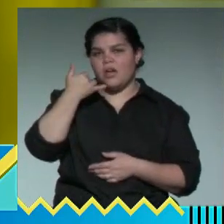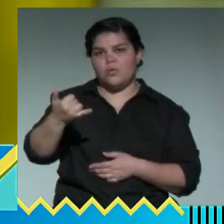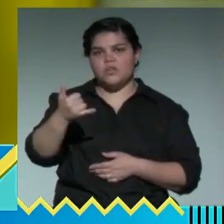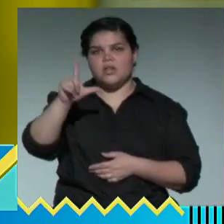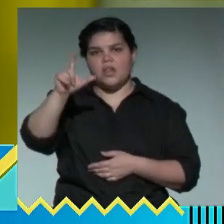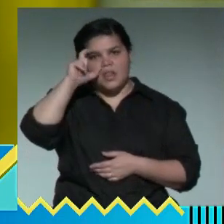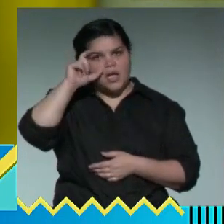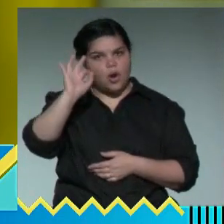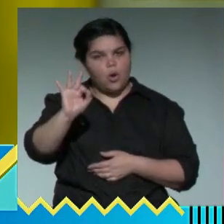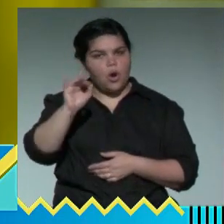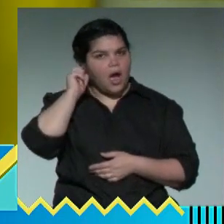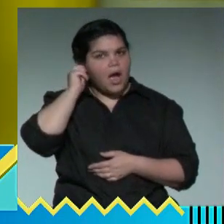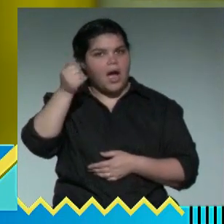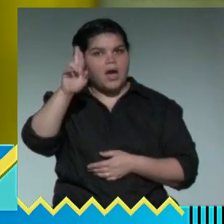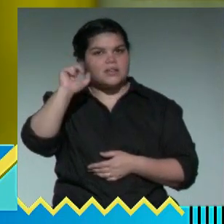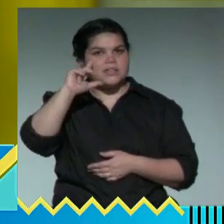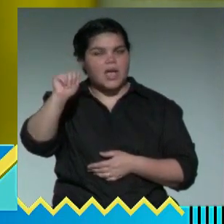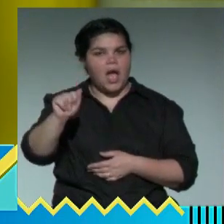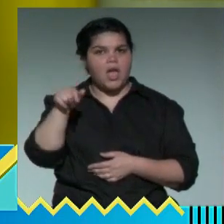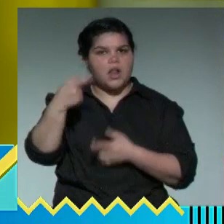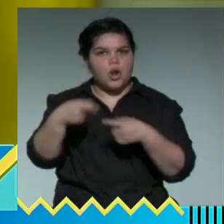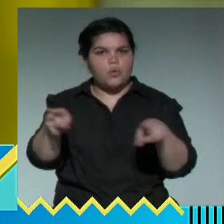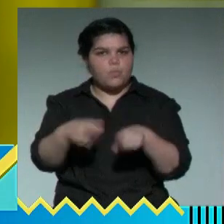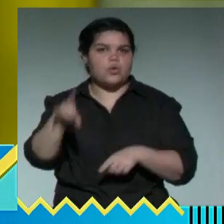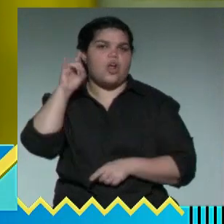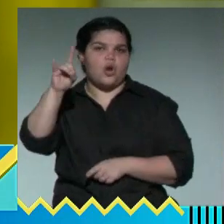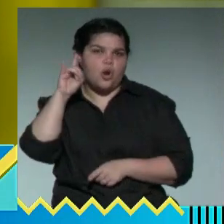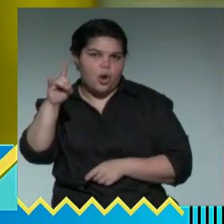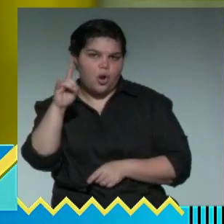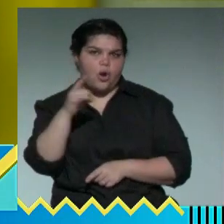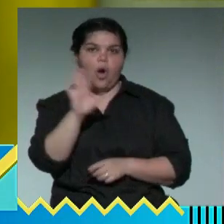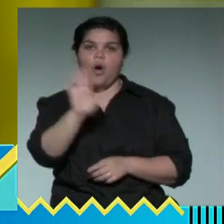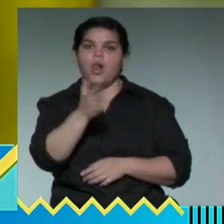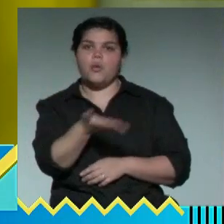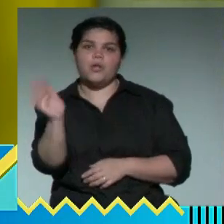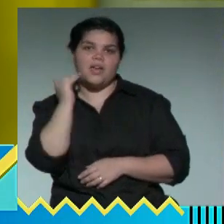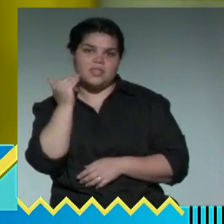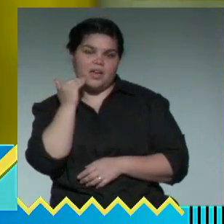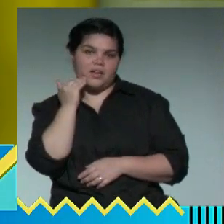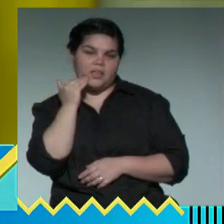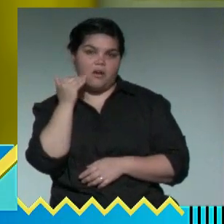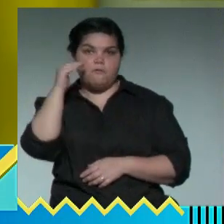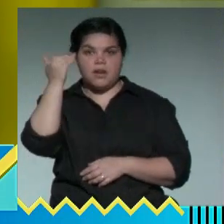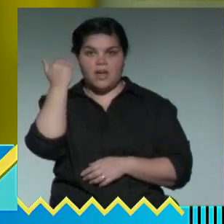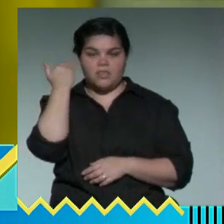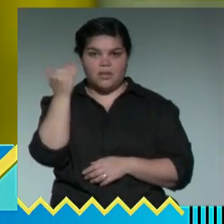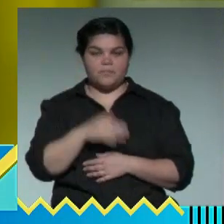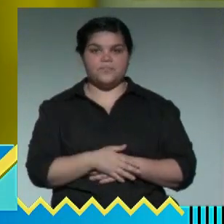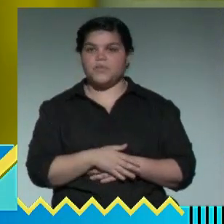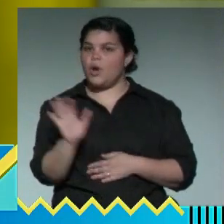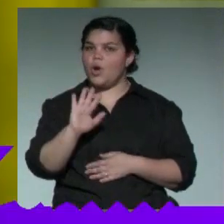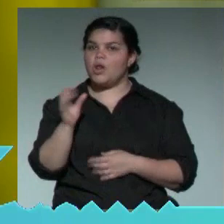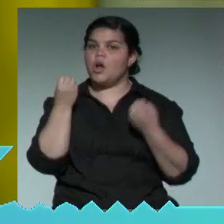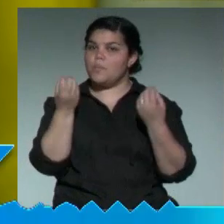nosotros, cantante y músico de rock, pop y música electrónica de nuestro país. Leo, buenas tardes. Fernando Oviedo te saluda. Hola, ¿qué tal, Fernanda? ¿Cómo están